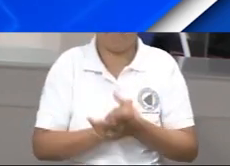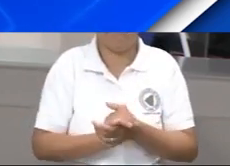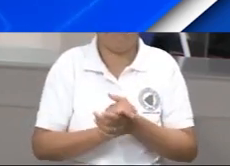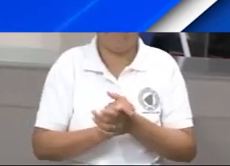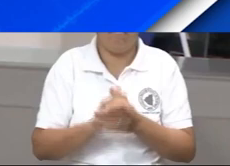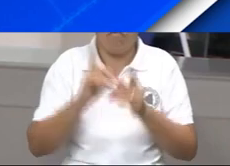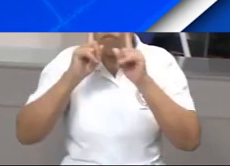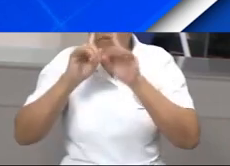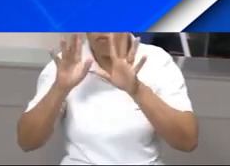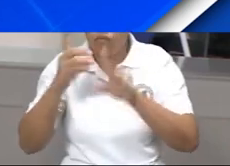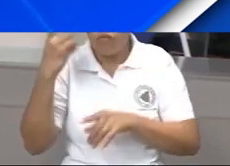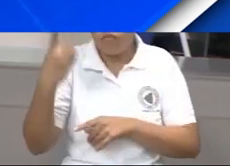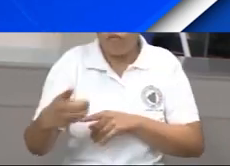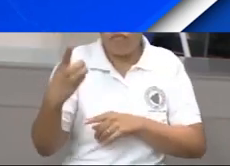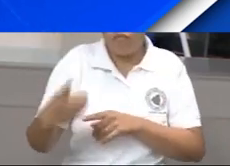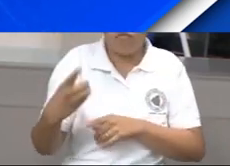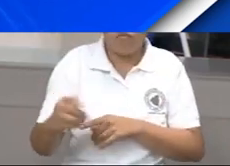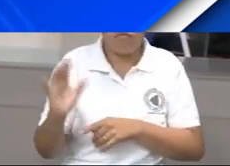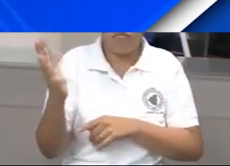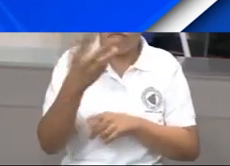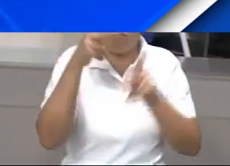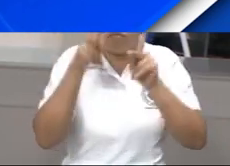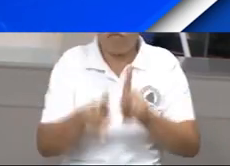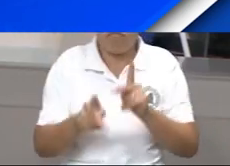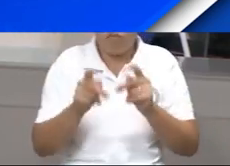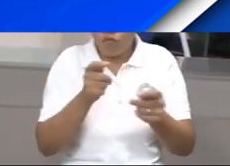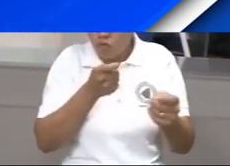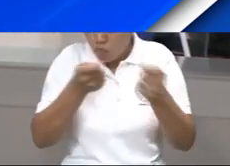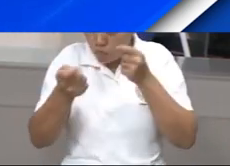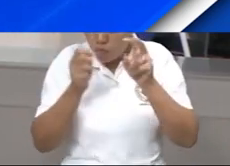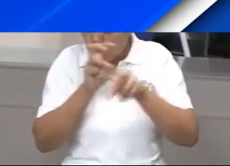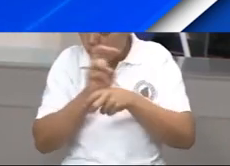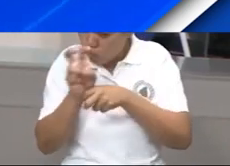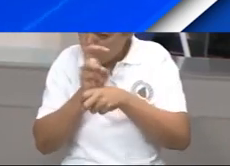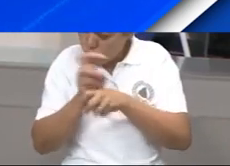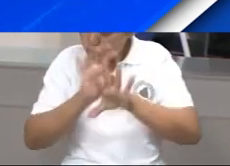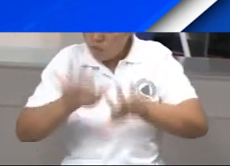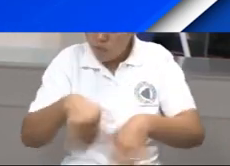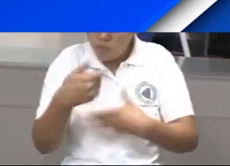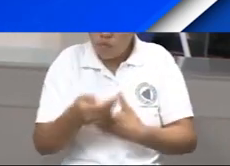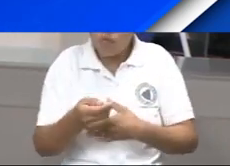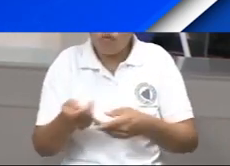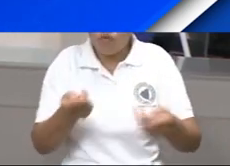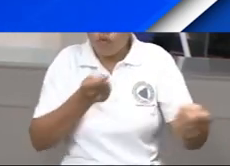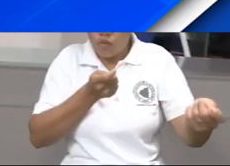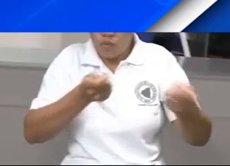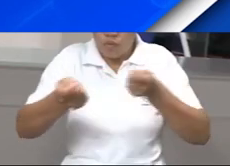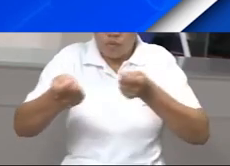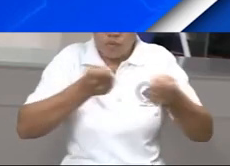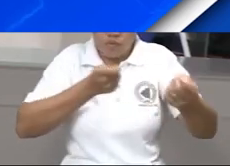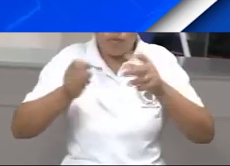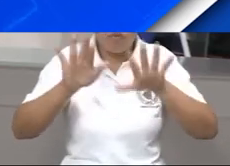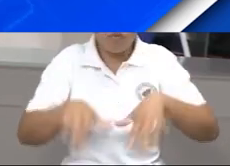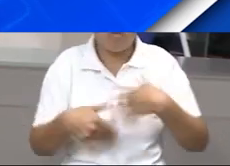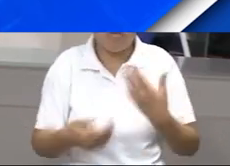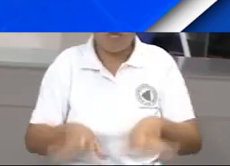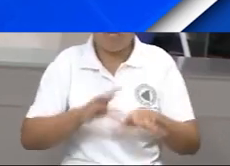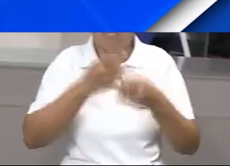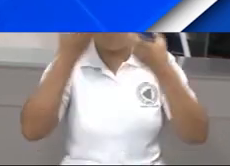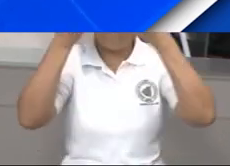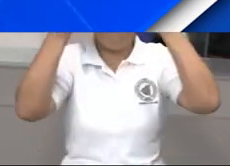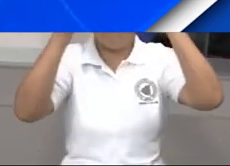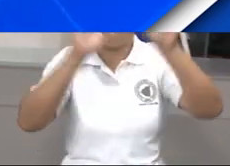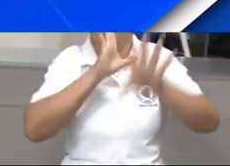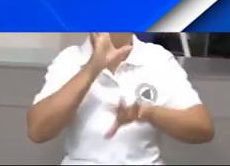la protección de los derechos de todos los usuarios, la supervisión, fiscalización y el control de los servicios, así como la promoción